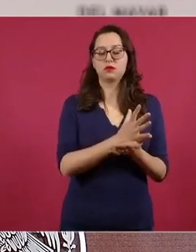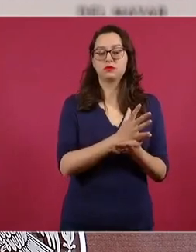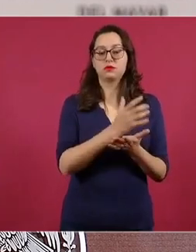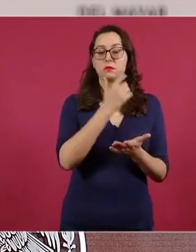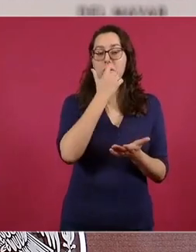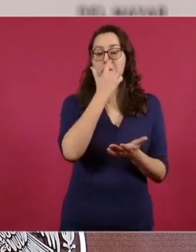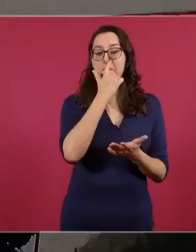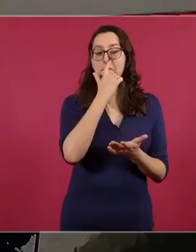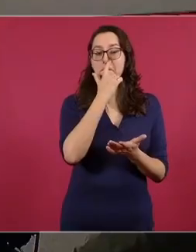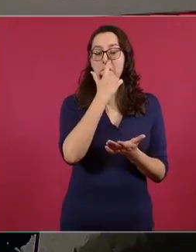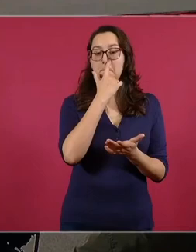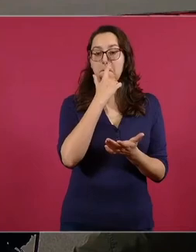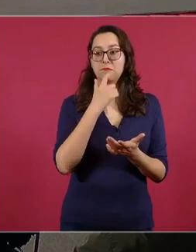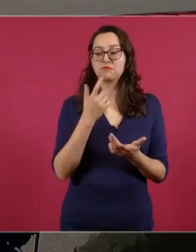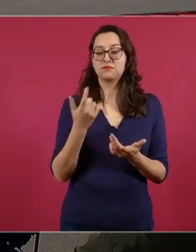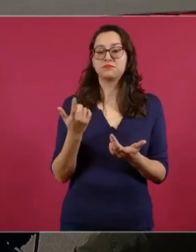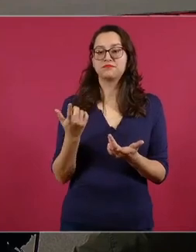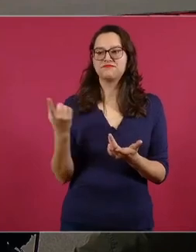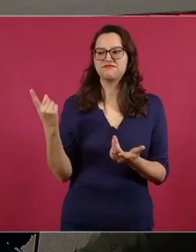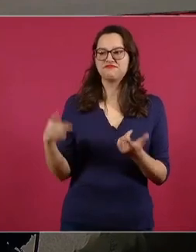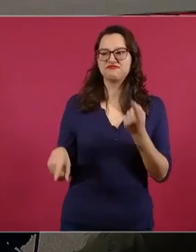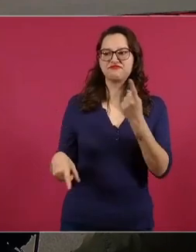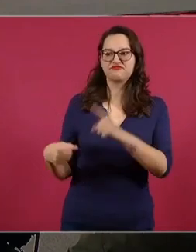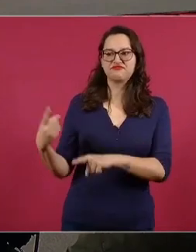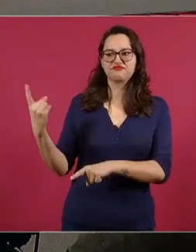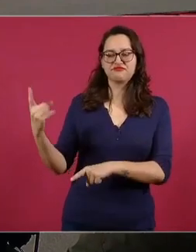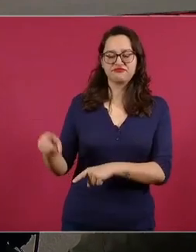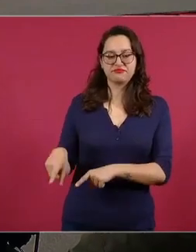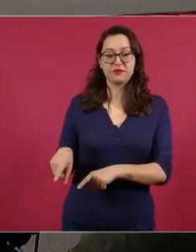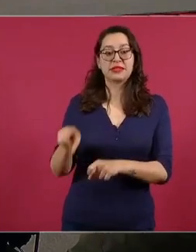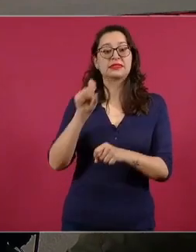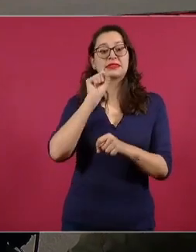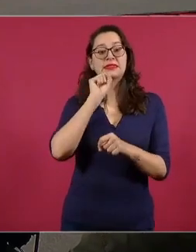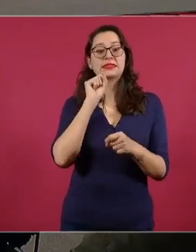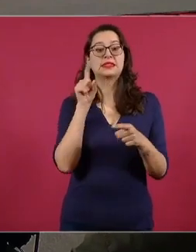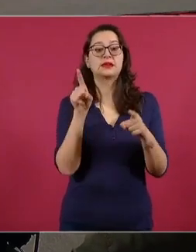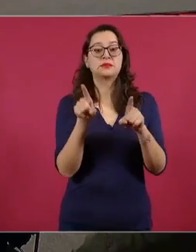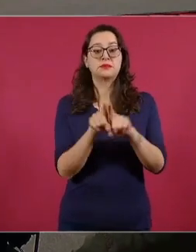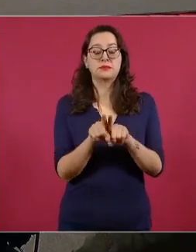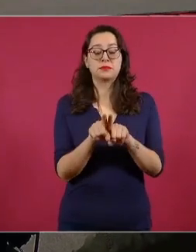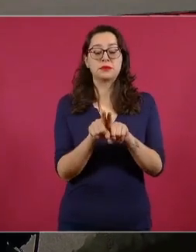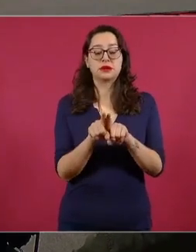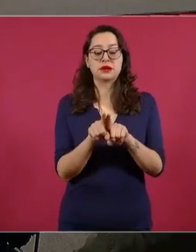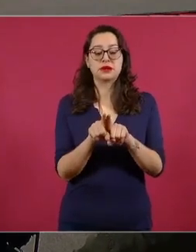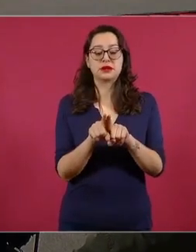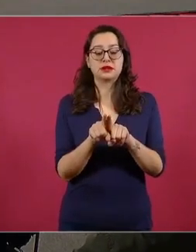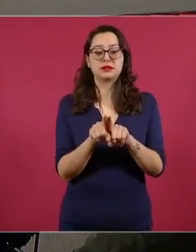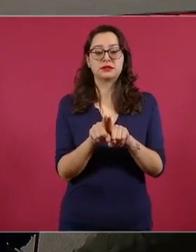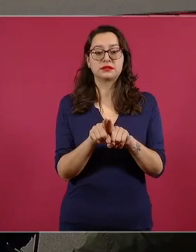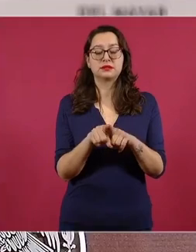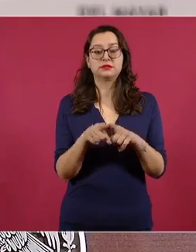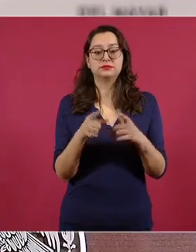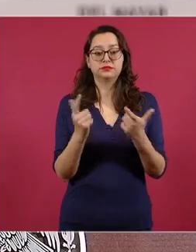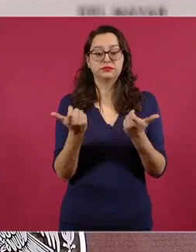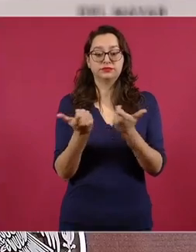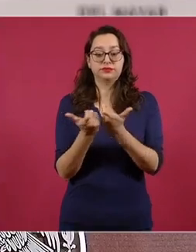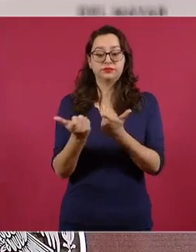y la utilización de la política